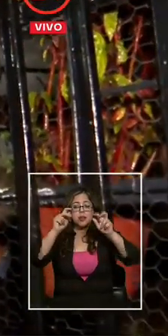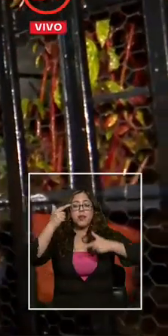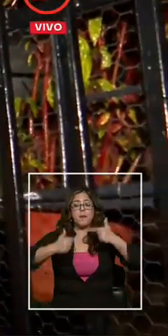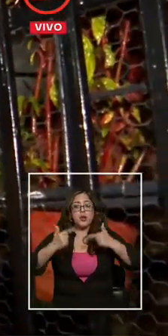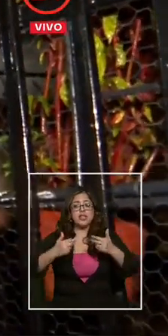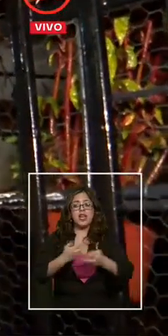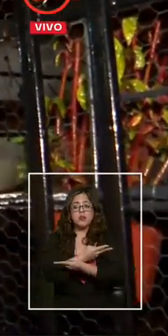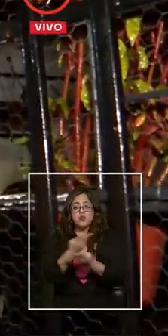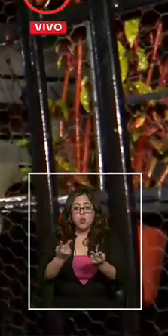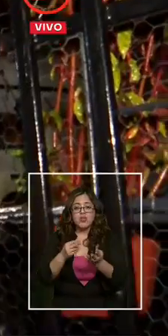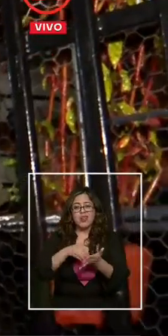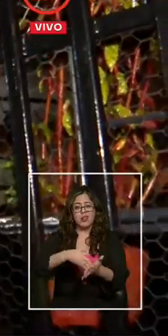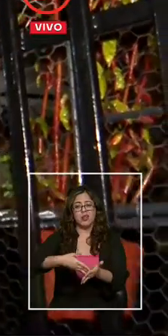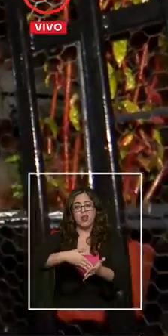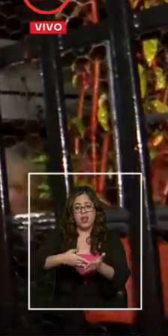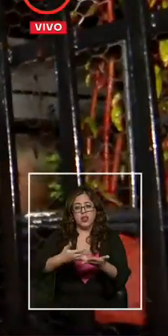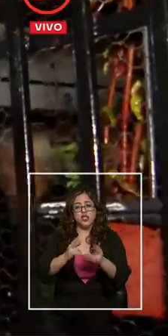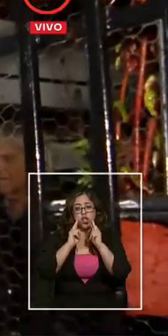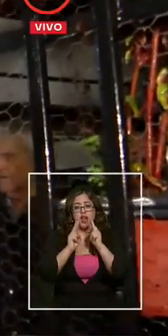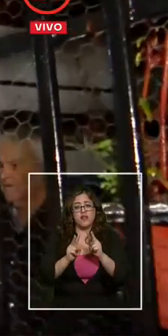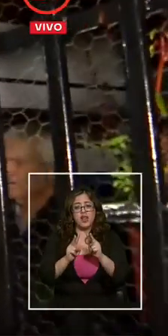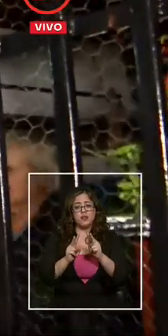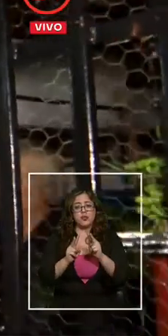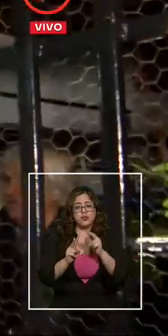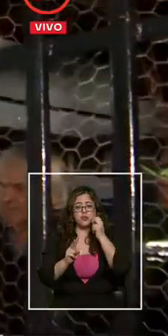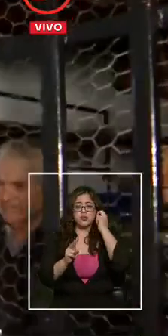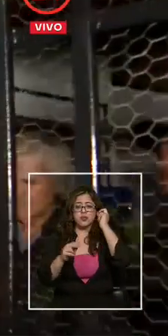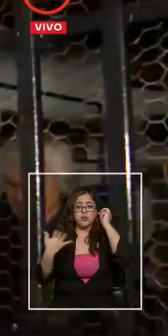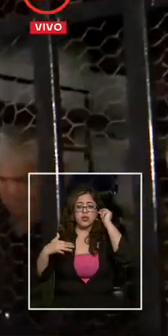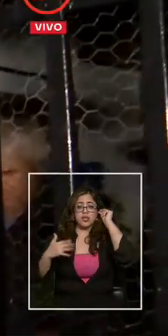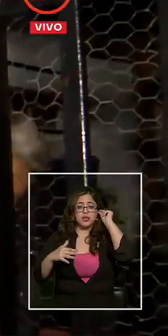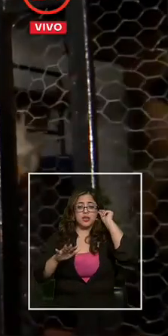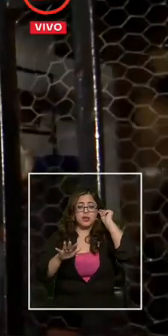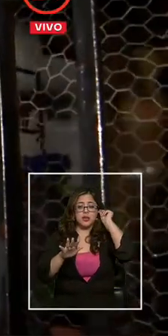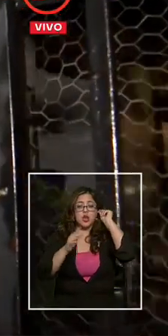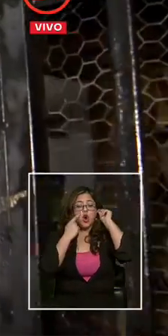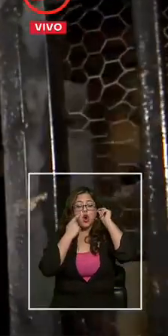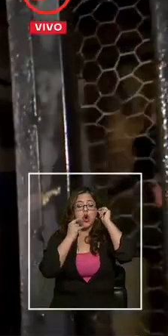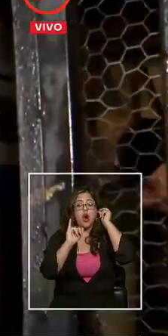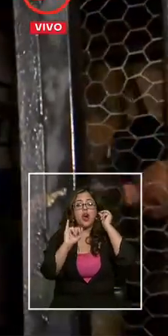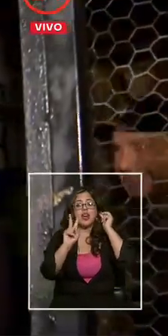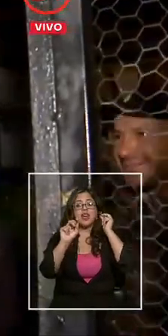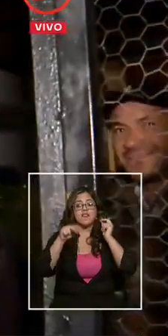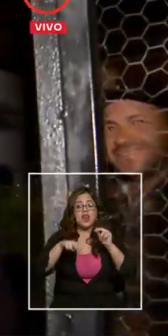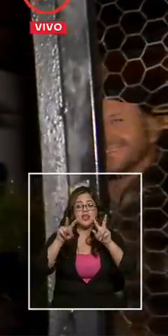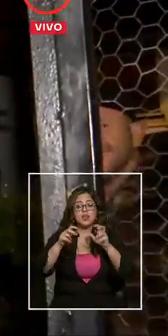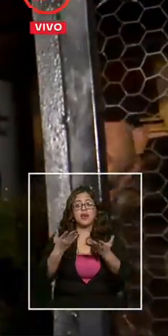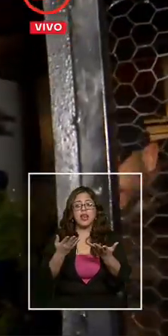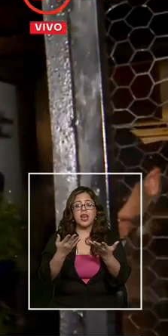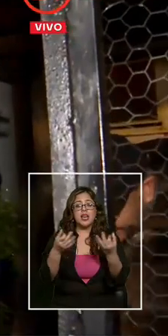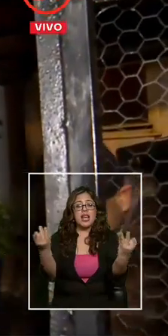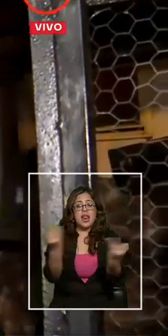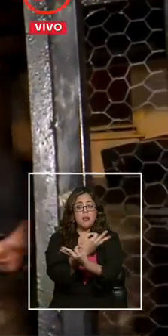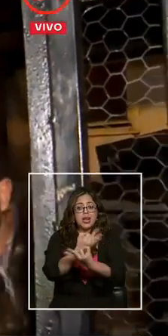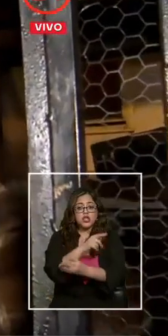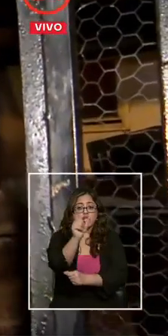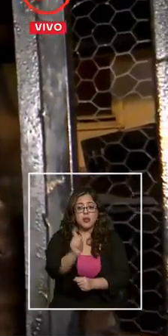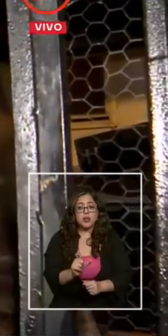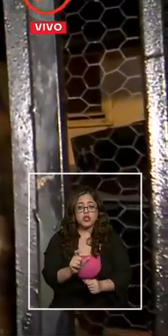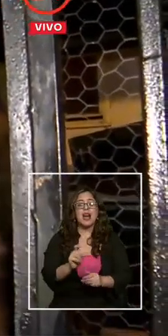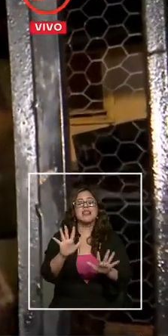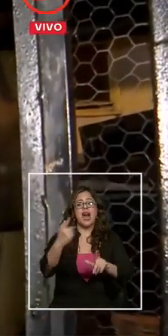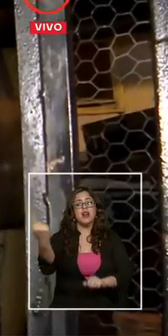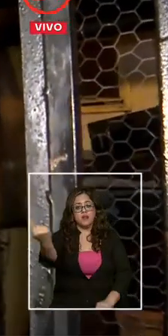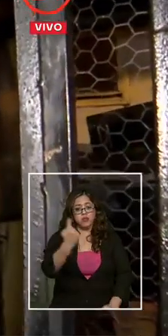pública muy débil que la vemos en este momento histórica. Sí, Michelle, volvamos con Iván Noyes, justamente con el testimonio de este vecino. Vamos, Iván. Ya,